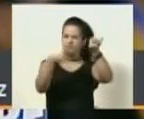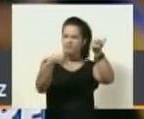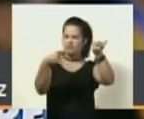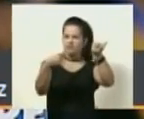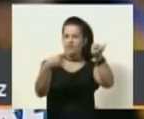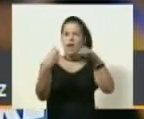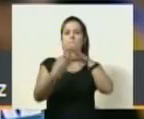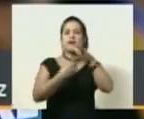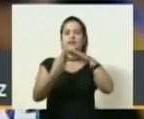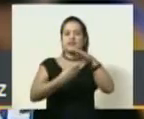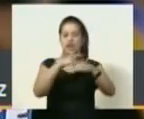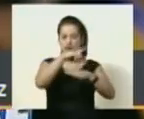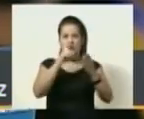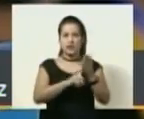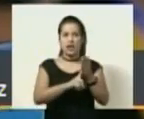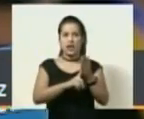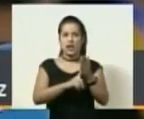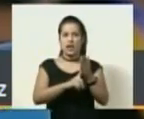integrales,